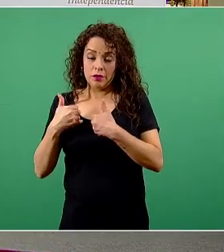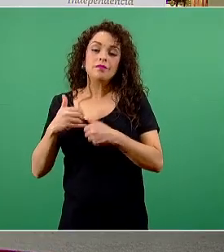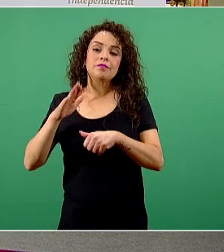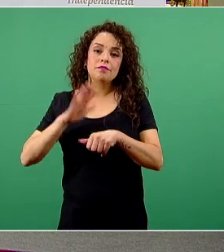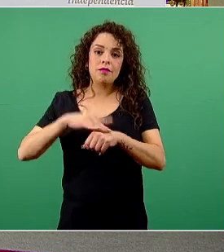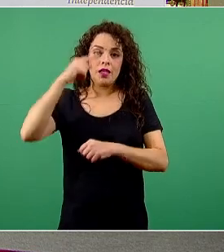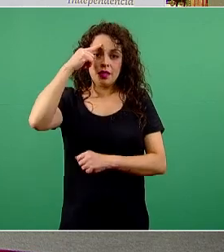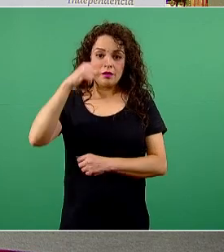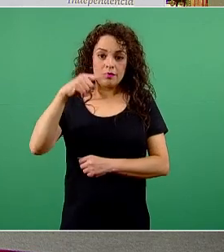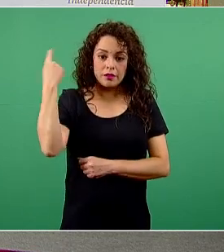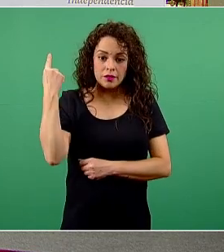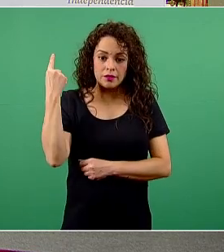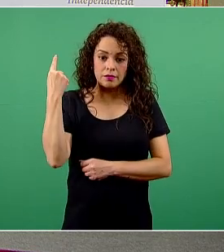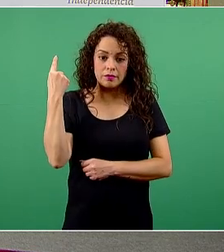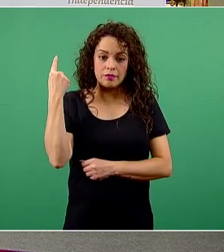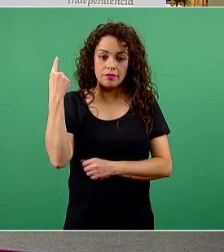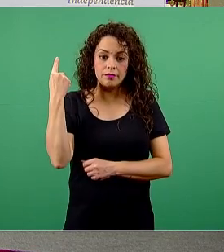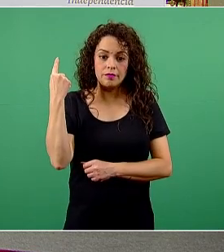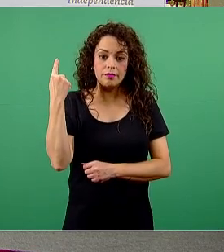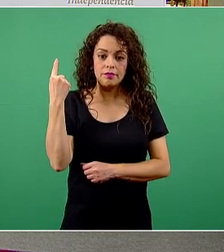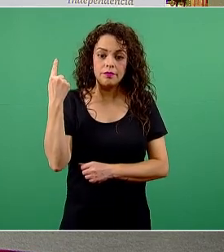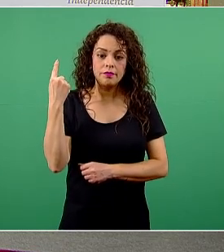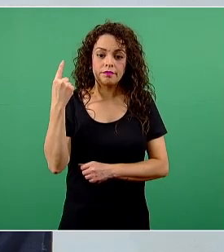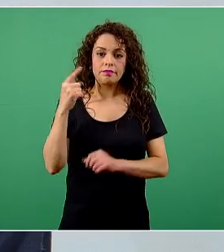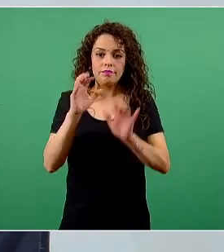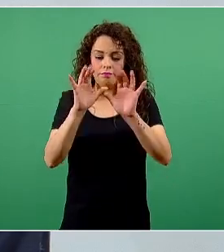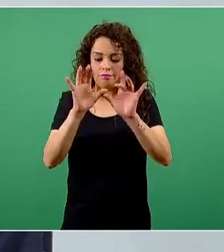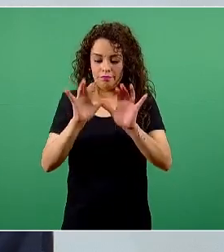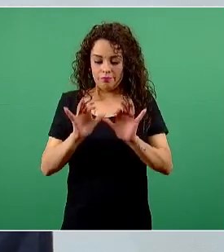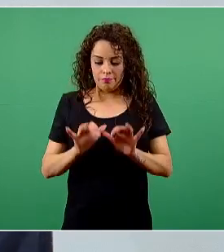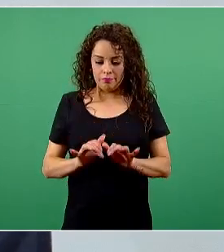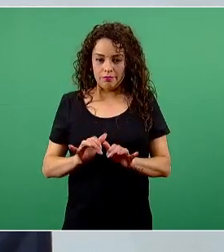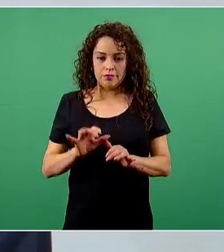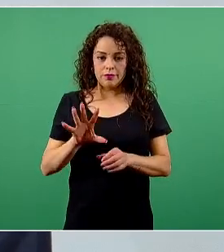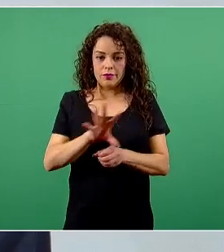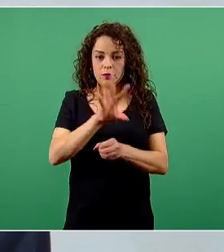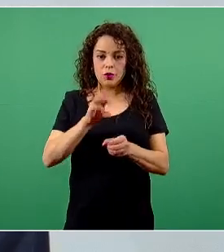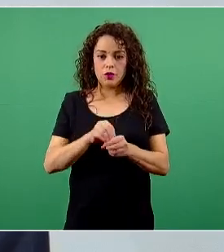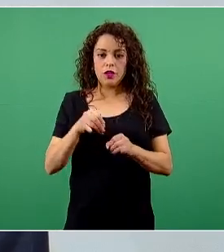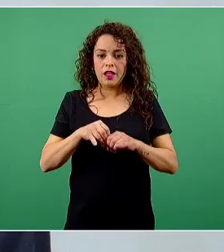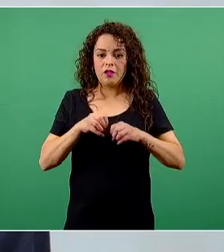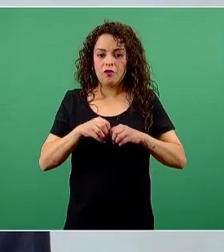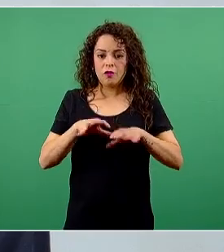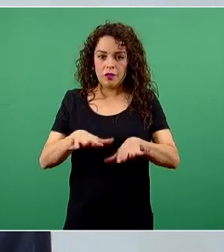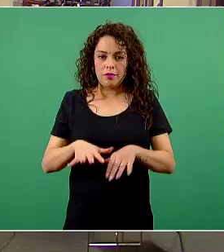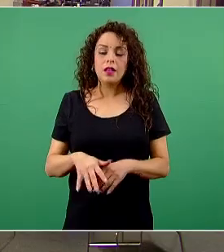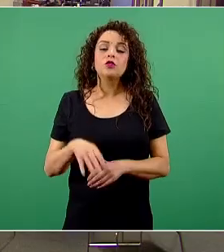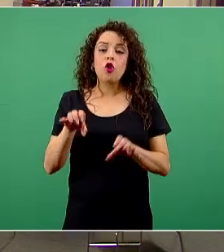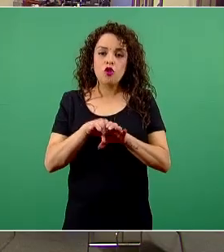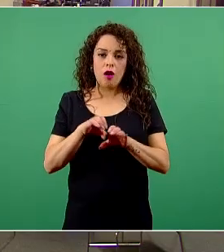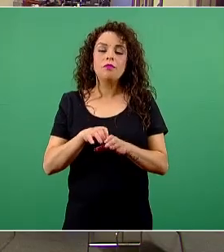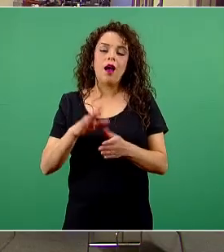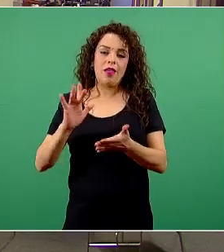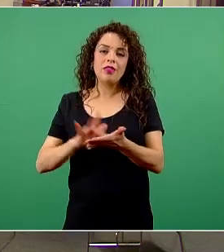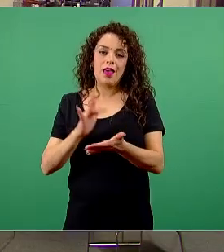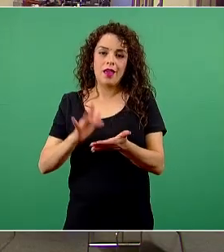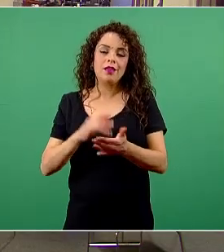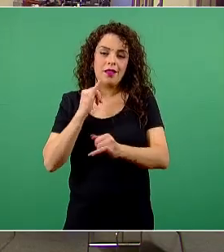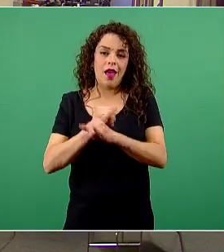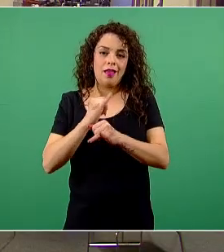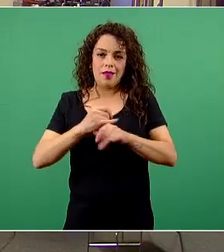fácil el llenado de todas estas de manera digital.